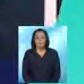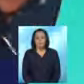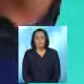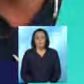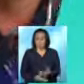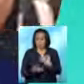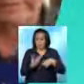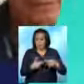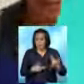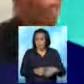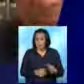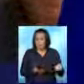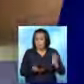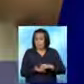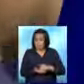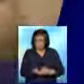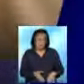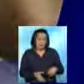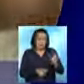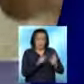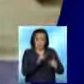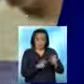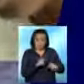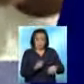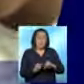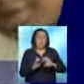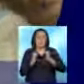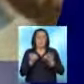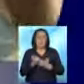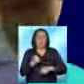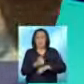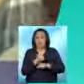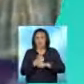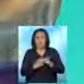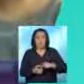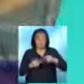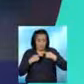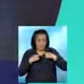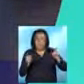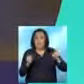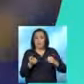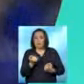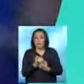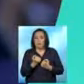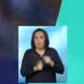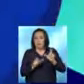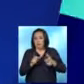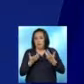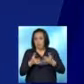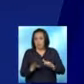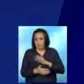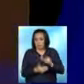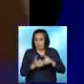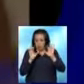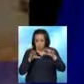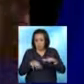Y al regresar, más seleccionados envían mensajes de apoyo a los damnificados por las lluvias.